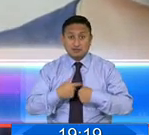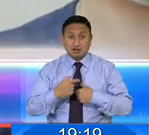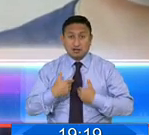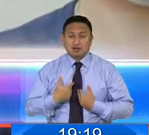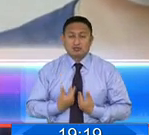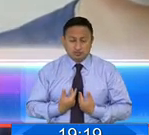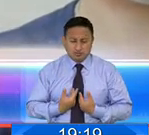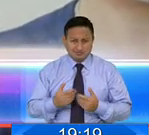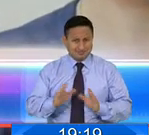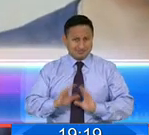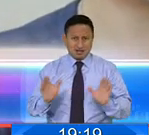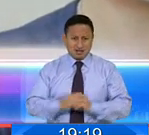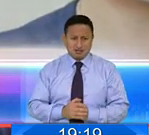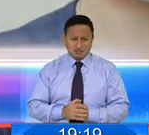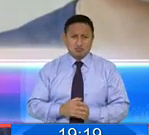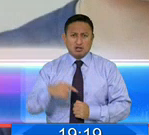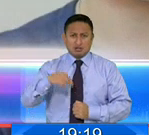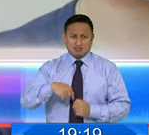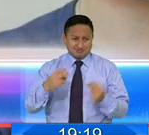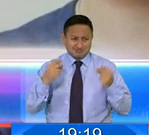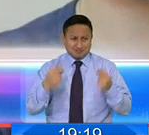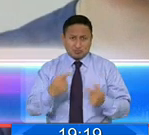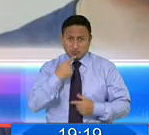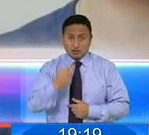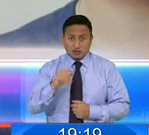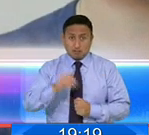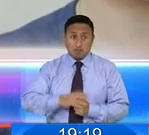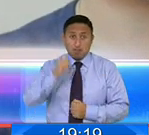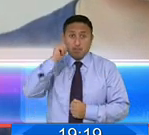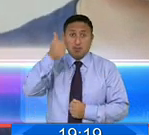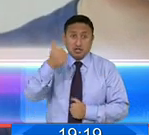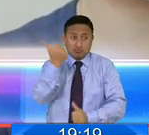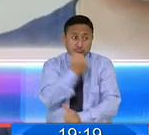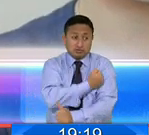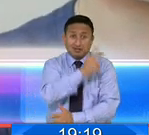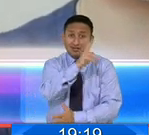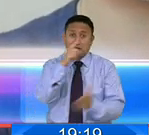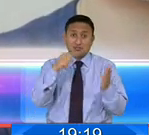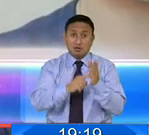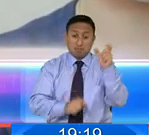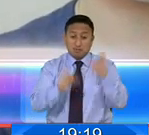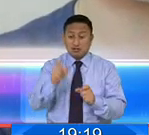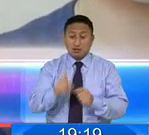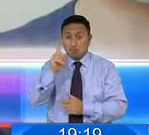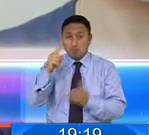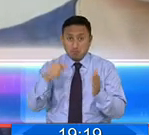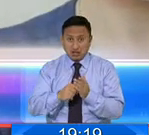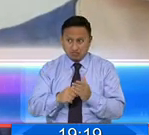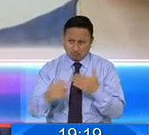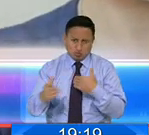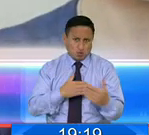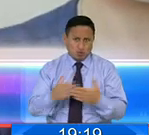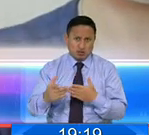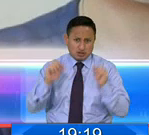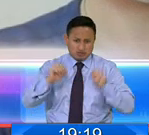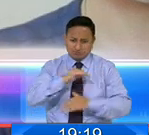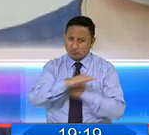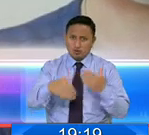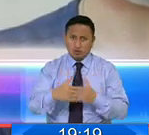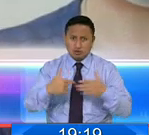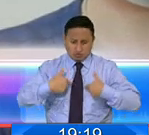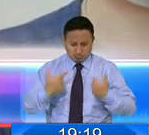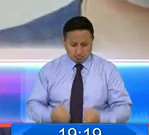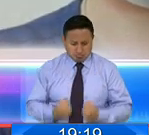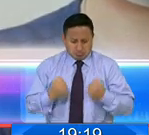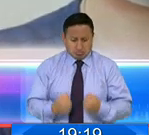brazo al que nos digan mañana tienen que vacunar 3.000 personas, 1.000 personas. Entonces todos estamos al